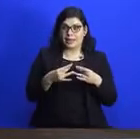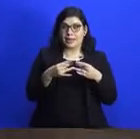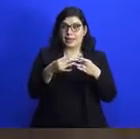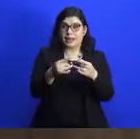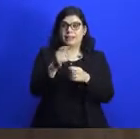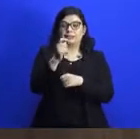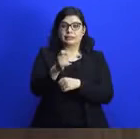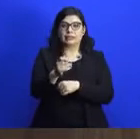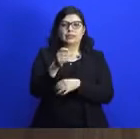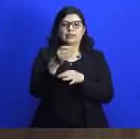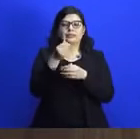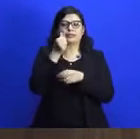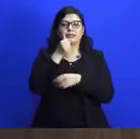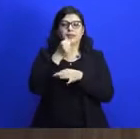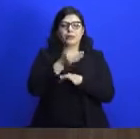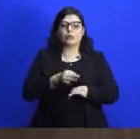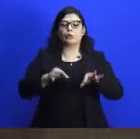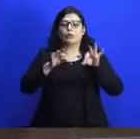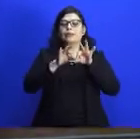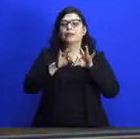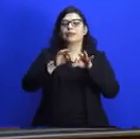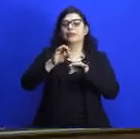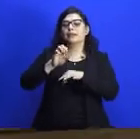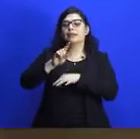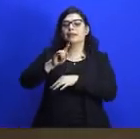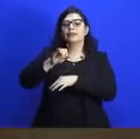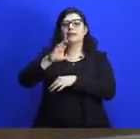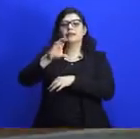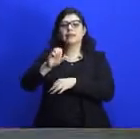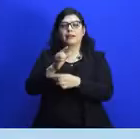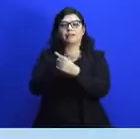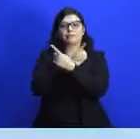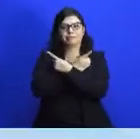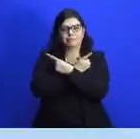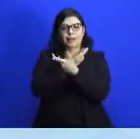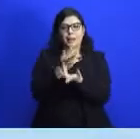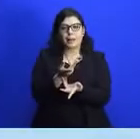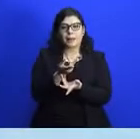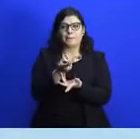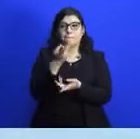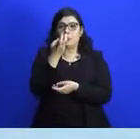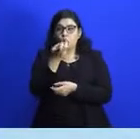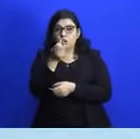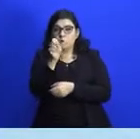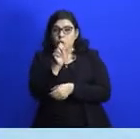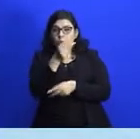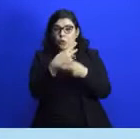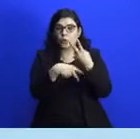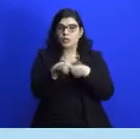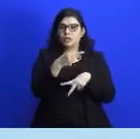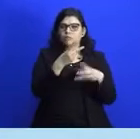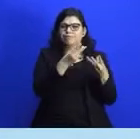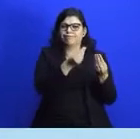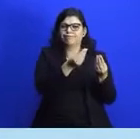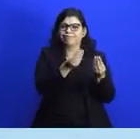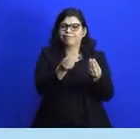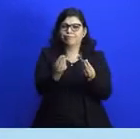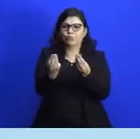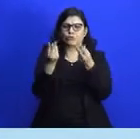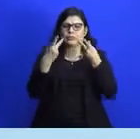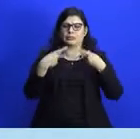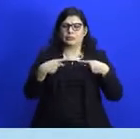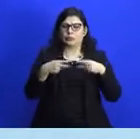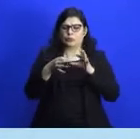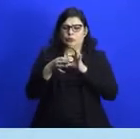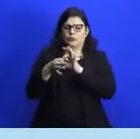y ética. Y es por eso que estamos acá. Porque somos un montón de gente trabajando juntos y la suma